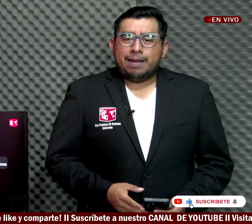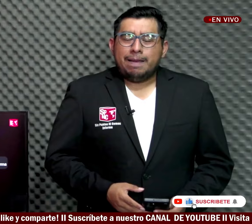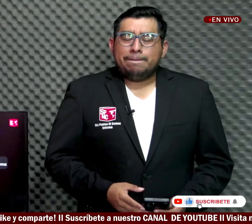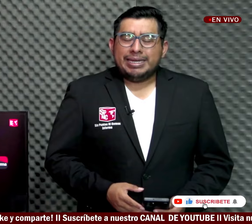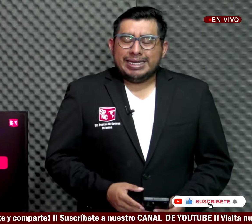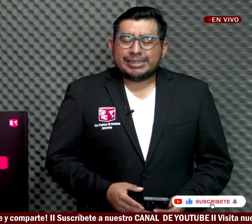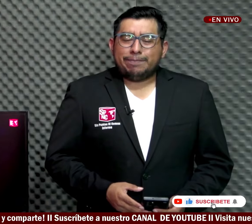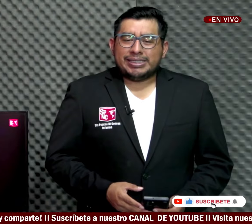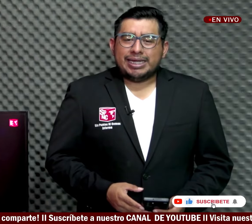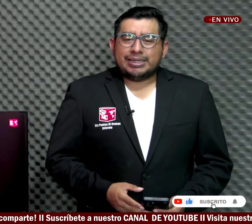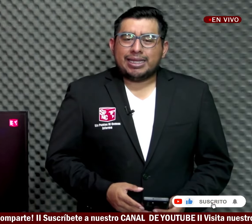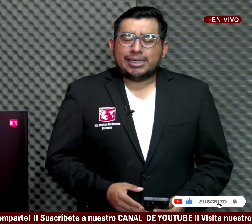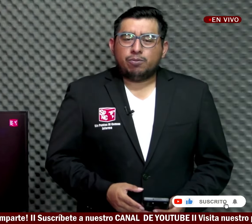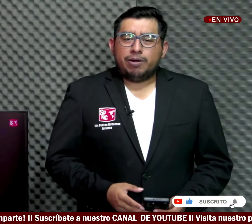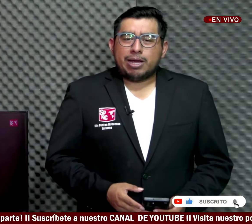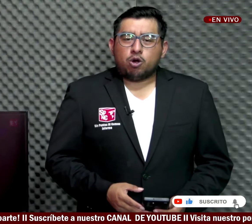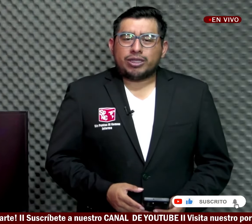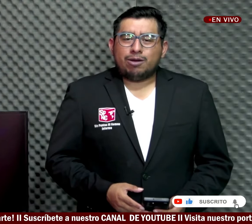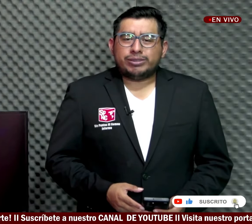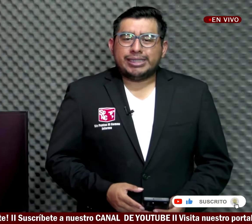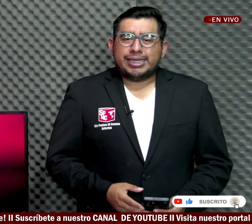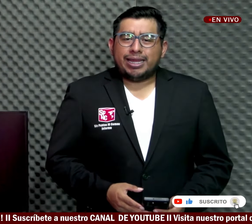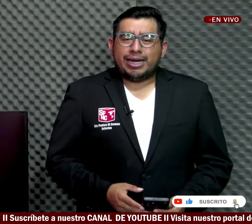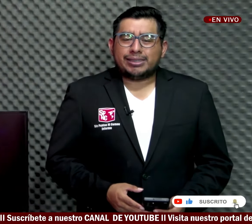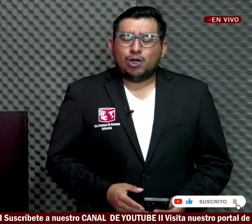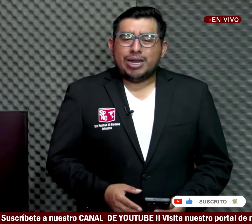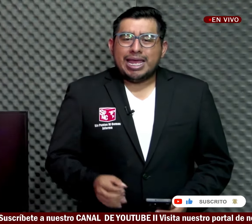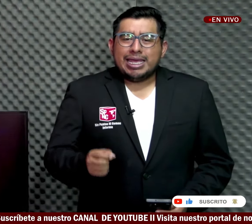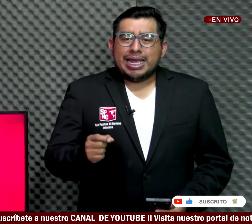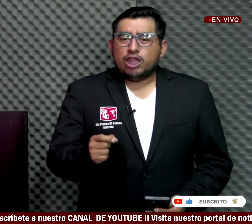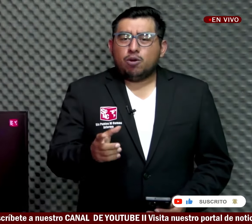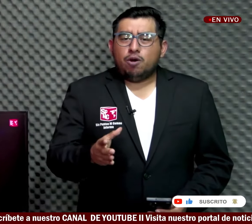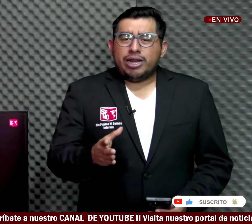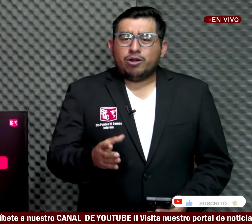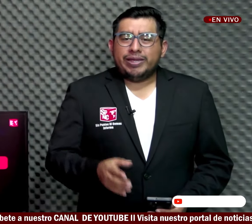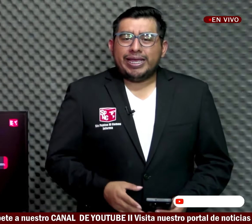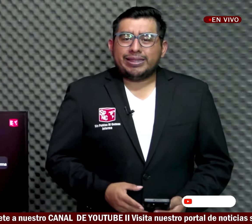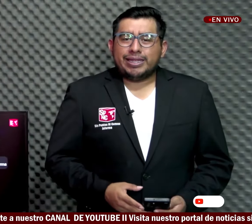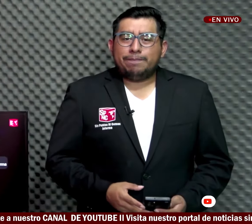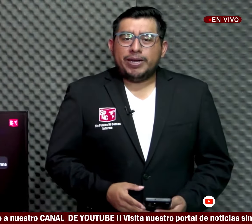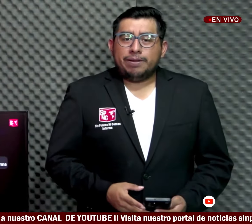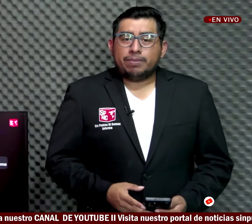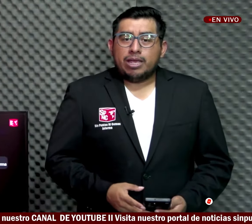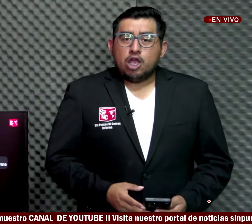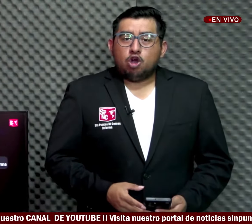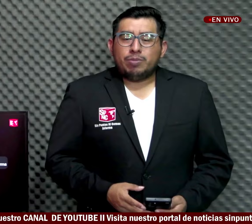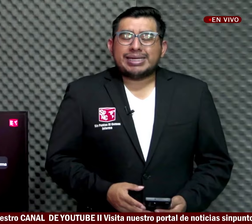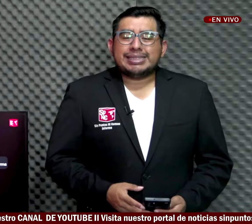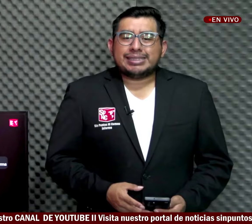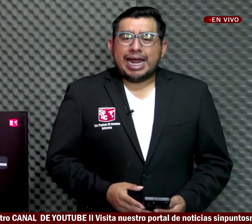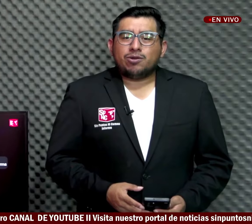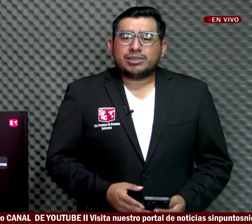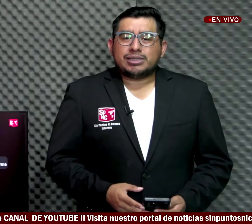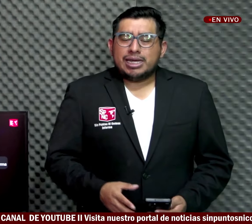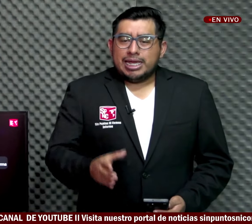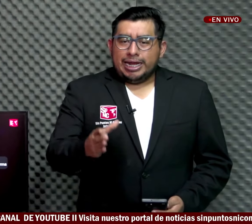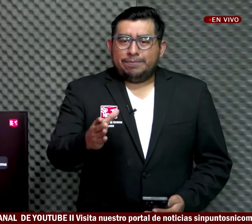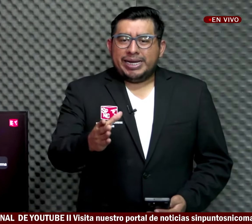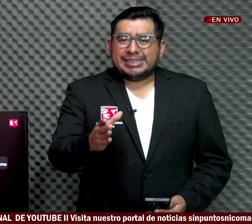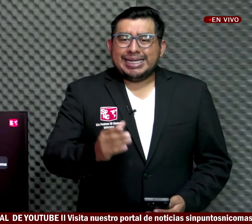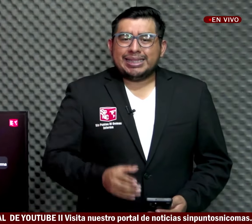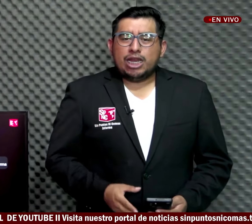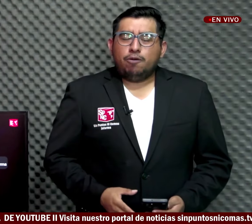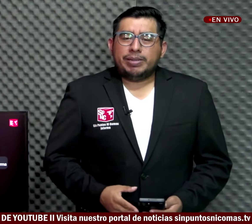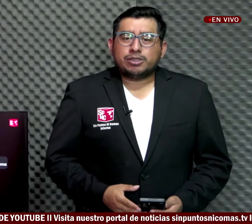presidenta, ministra presidenta de la Suprema Corte de Justicia de la Nación, y Alito Moreno, el dirigente del PRI, con magistrados,